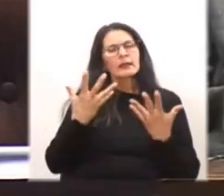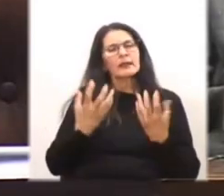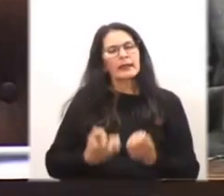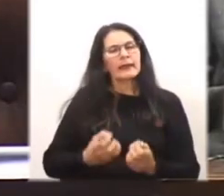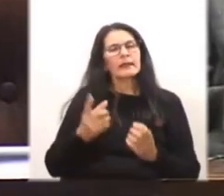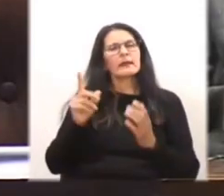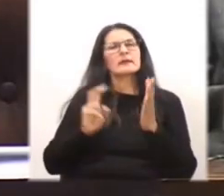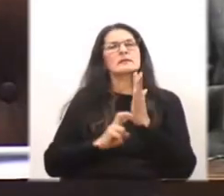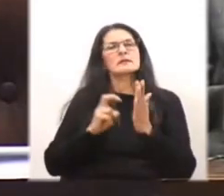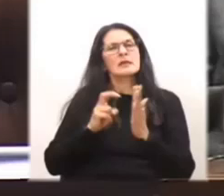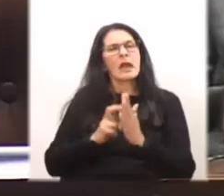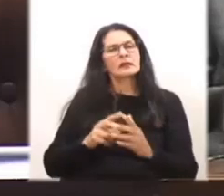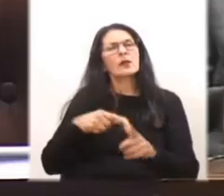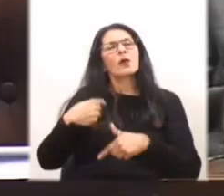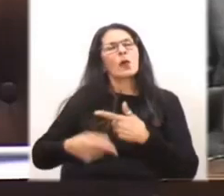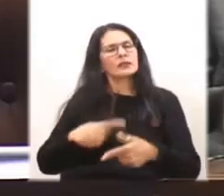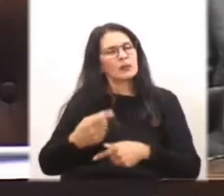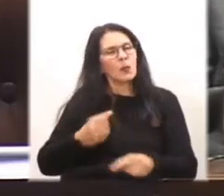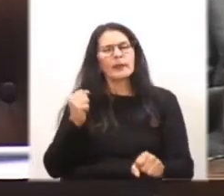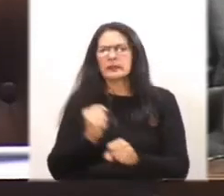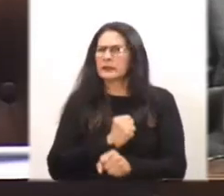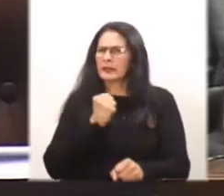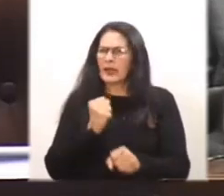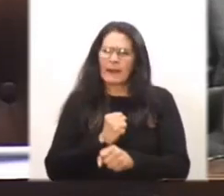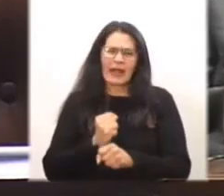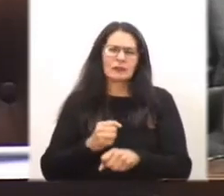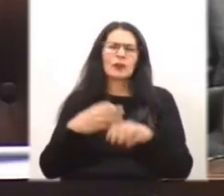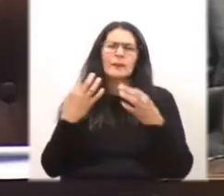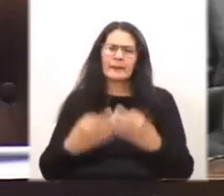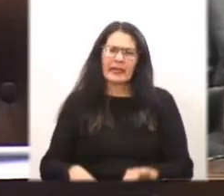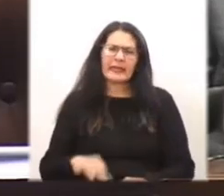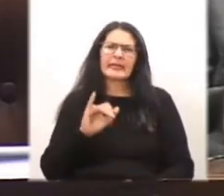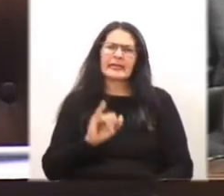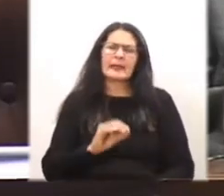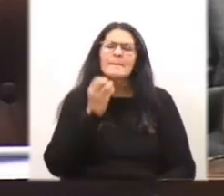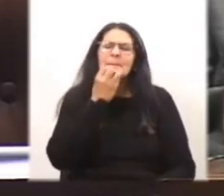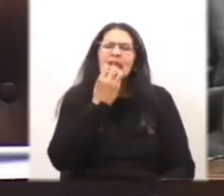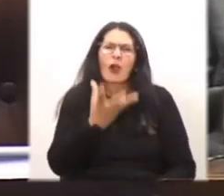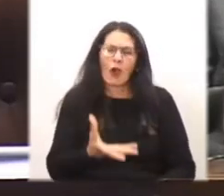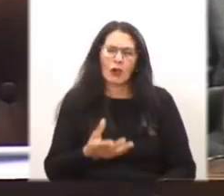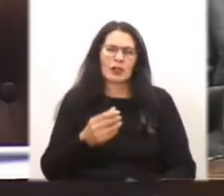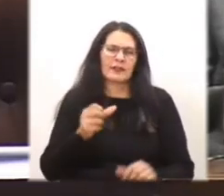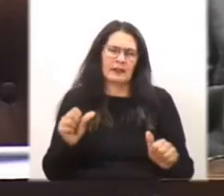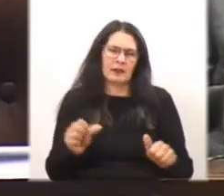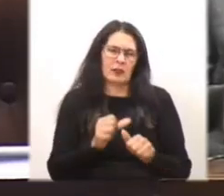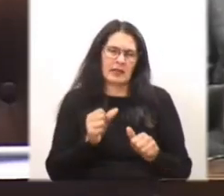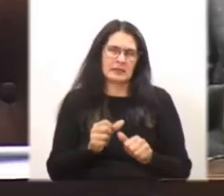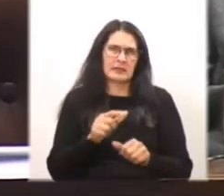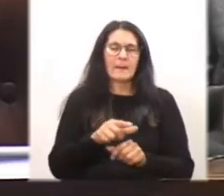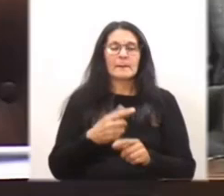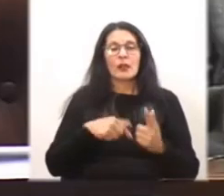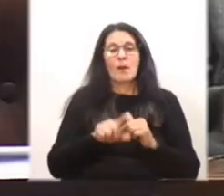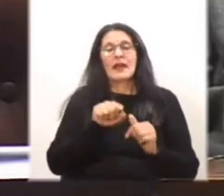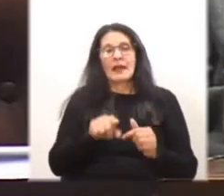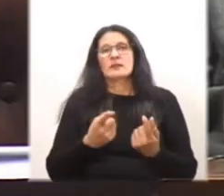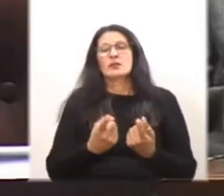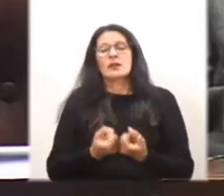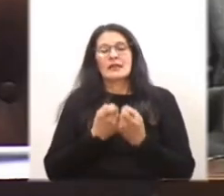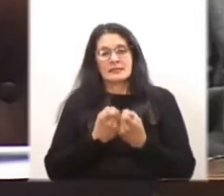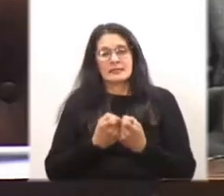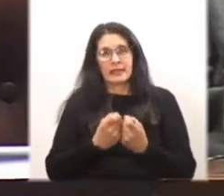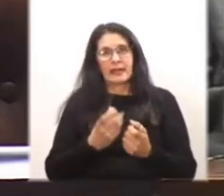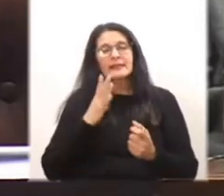Grande siga trabajando bien, aún mejor de lo que lo hace. Pero para eso necesitamos tener la